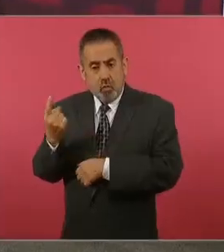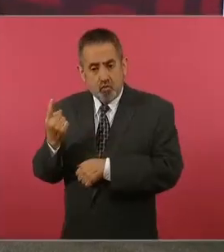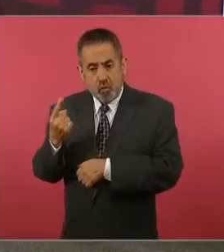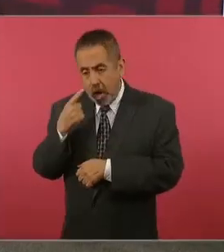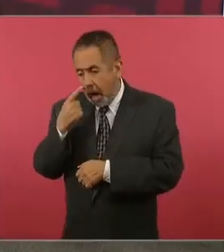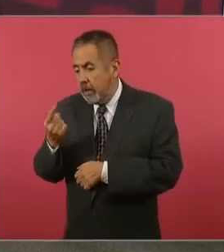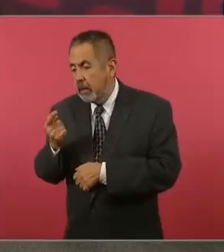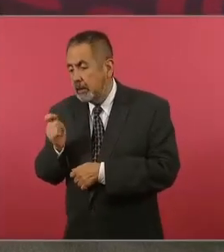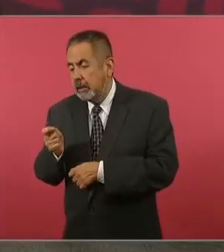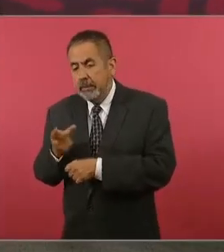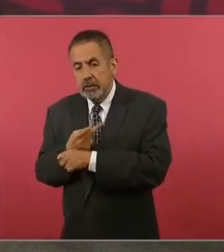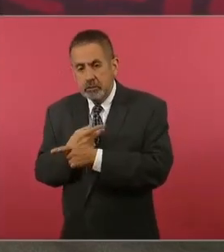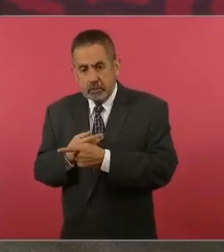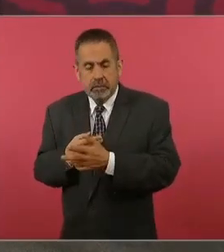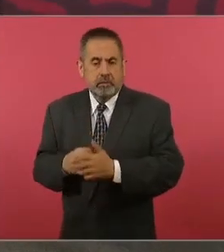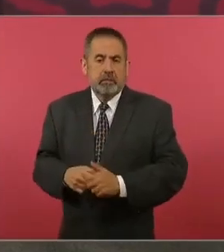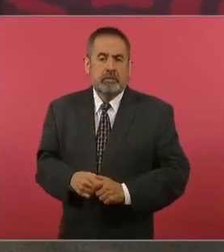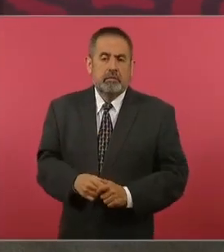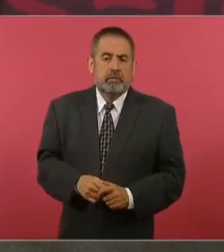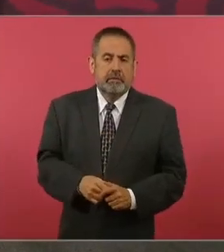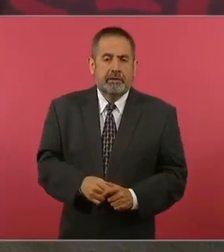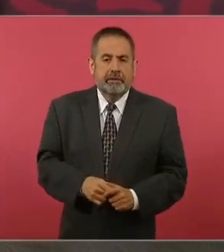1